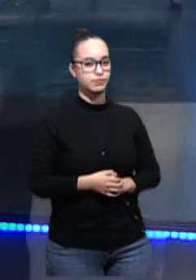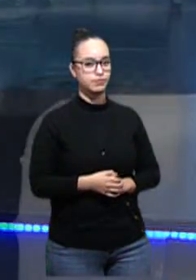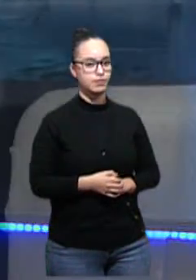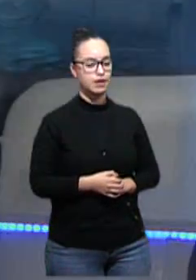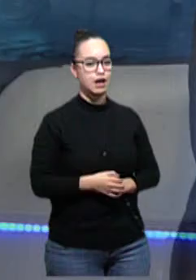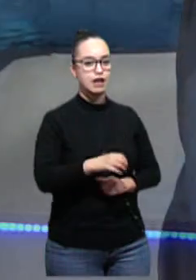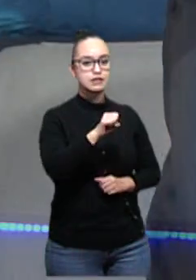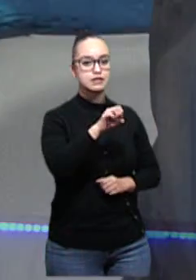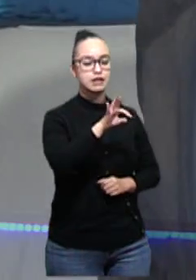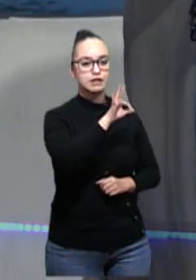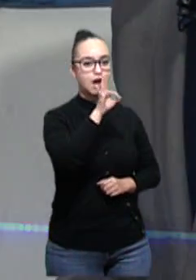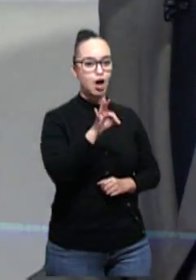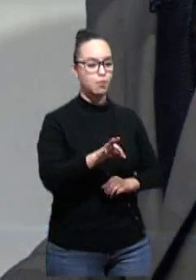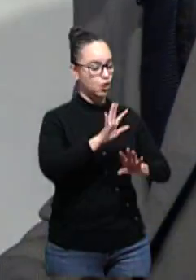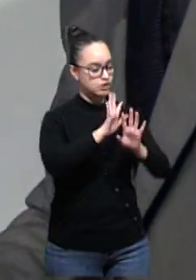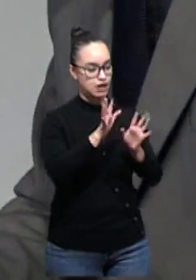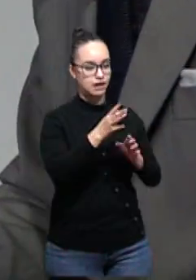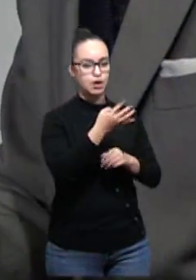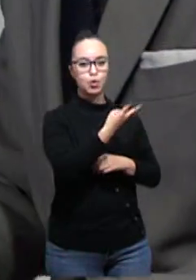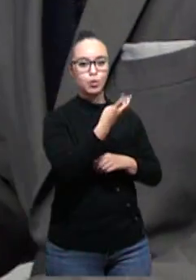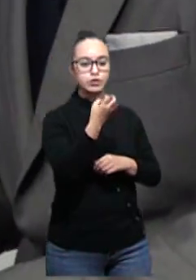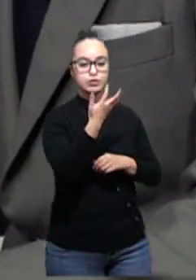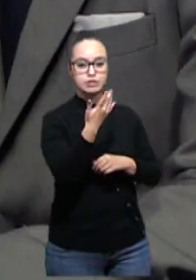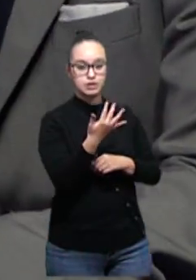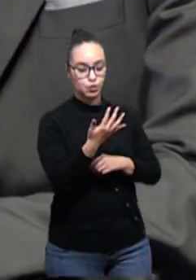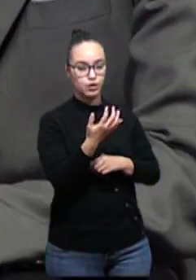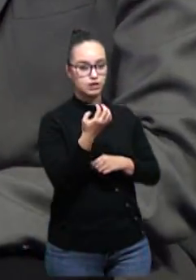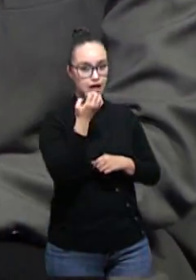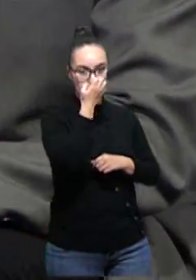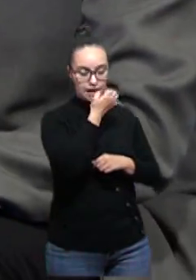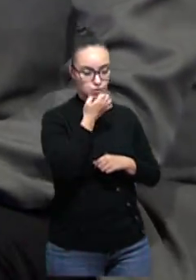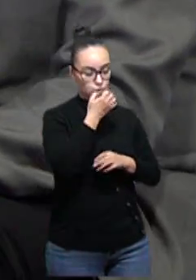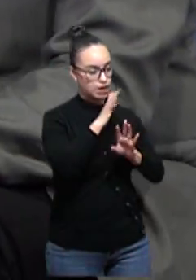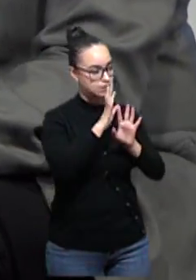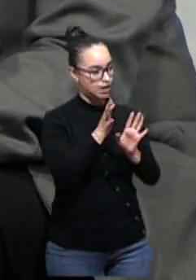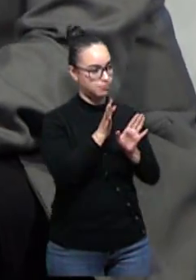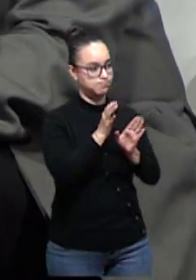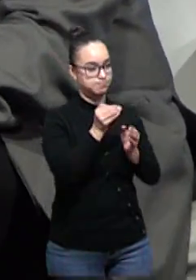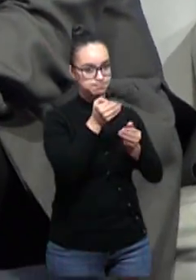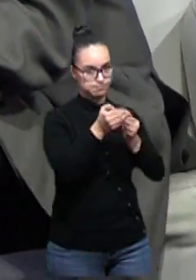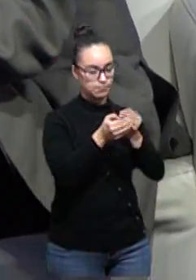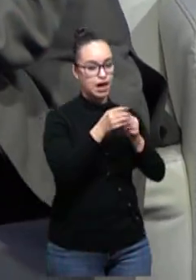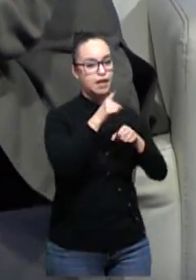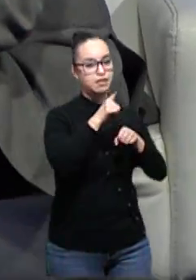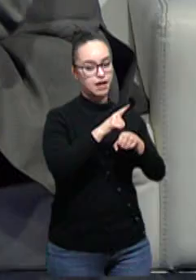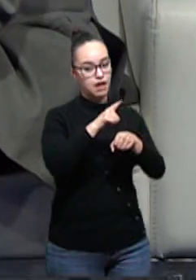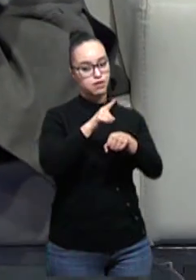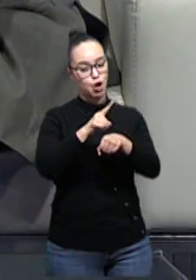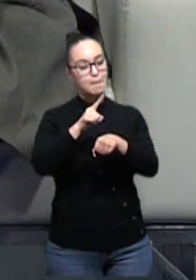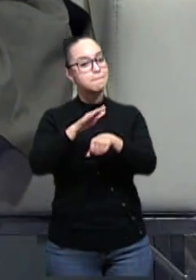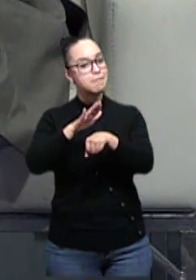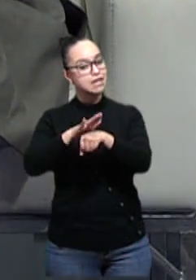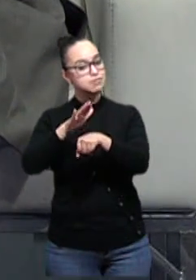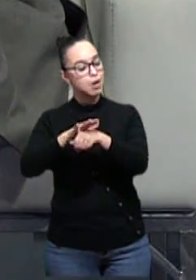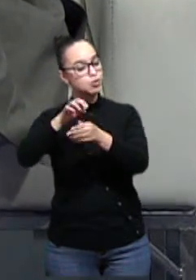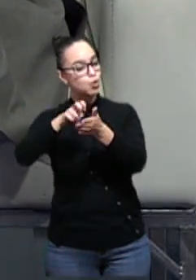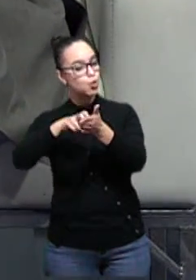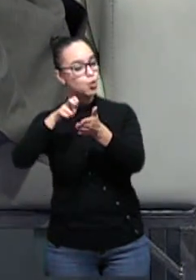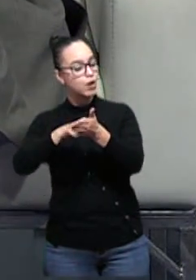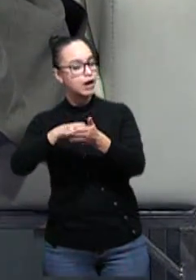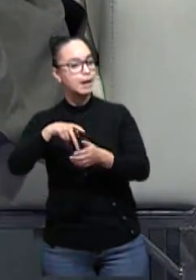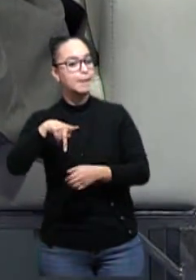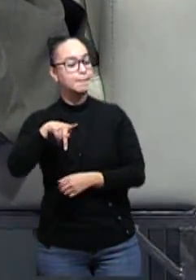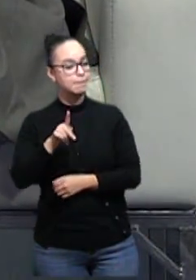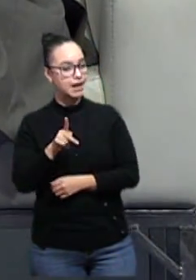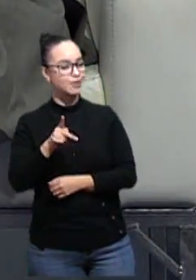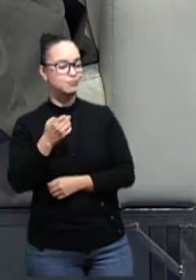de estas 450 escuelas, que bien, hay que decir que cada día se suman más. Desgraciadamente, las escuelas cuando